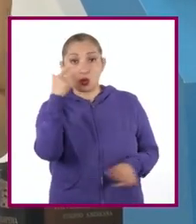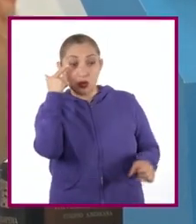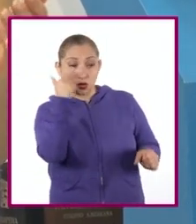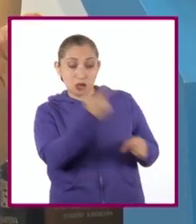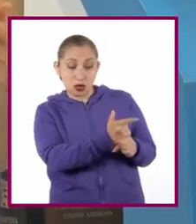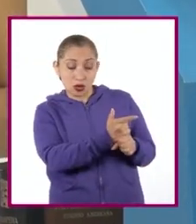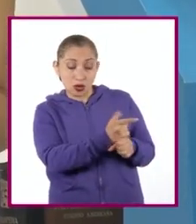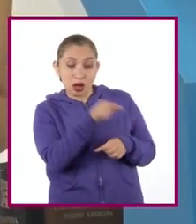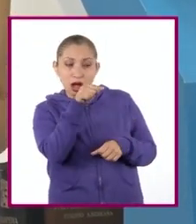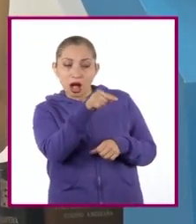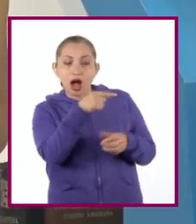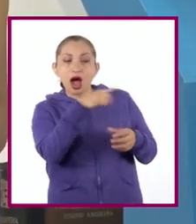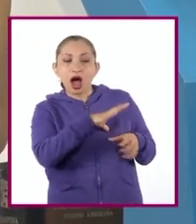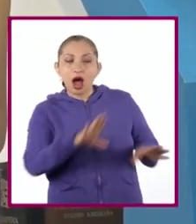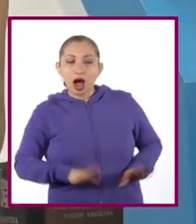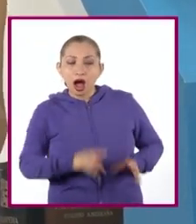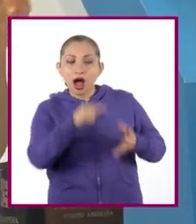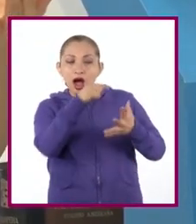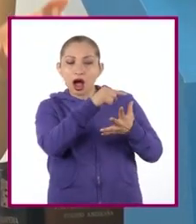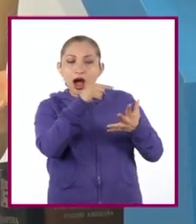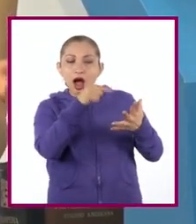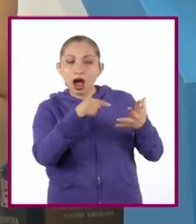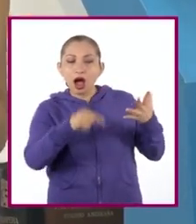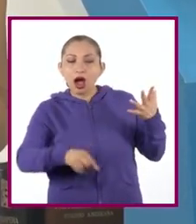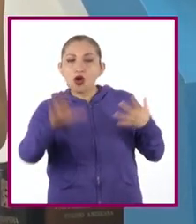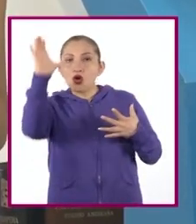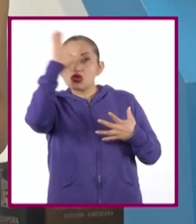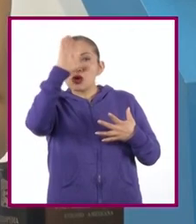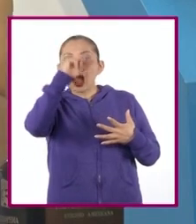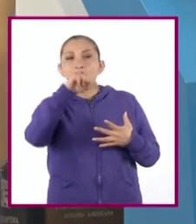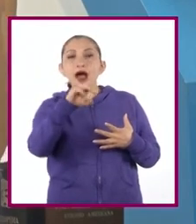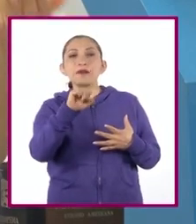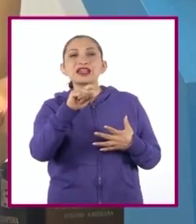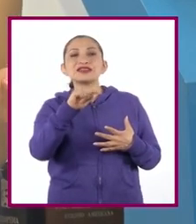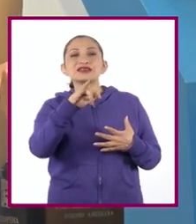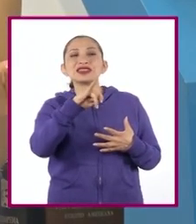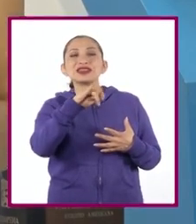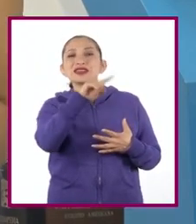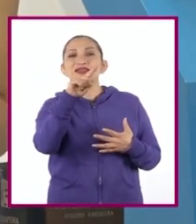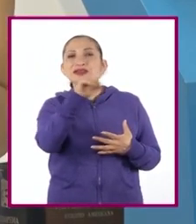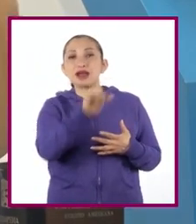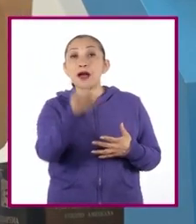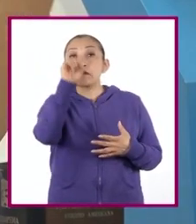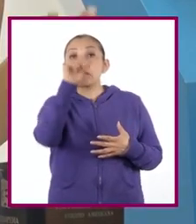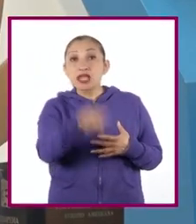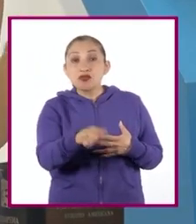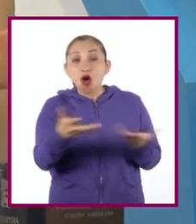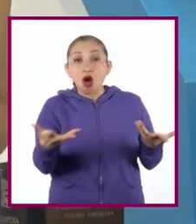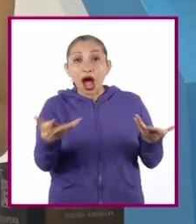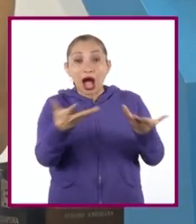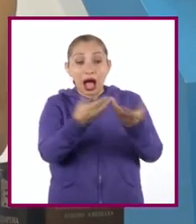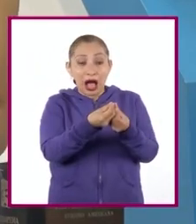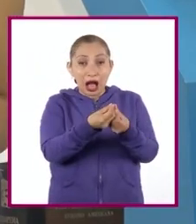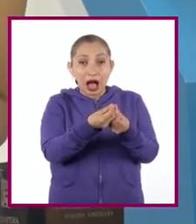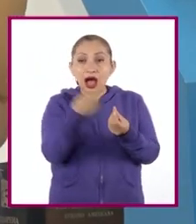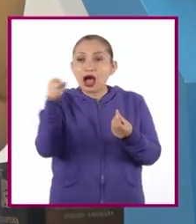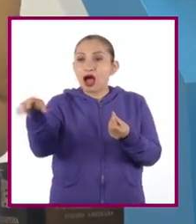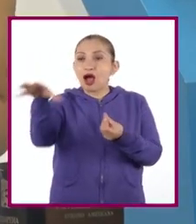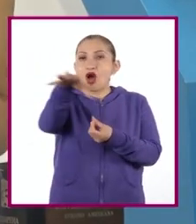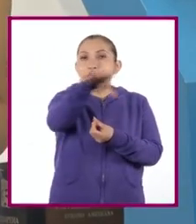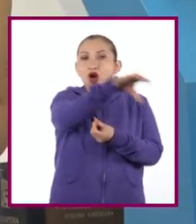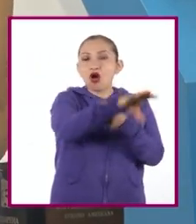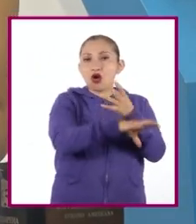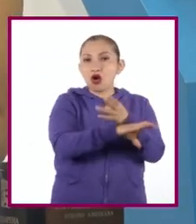identificar las características de la cultura mestiza como resultado de la aportación de